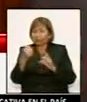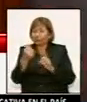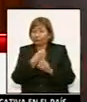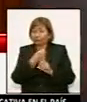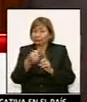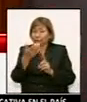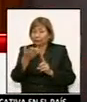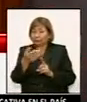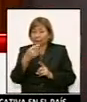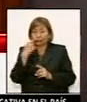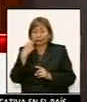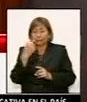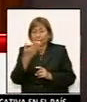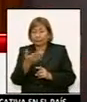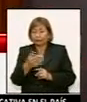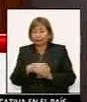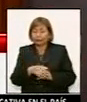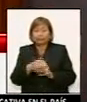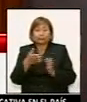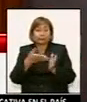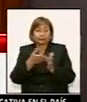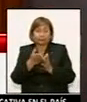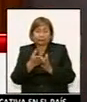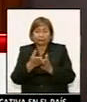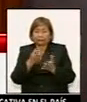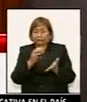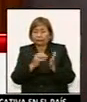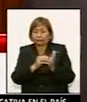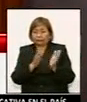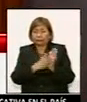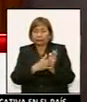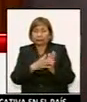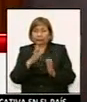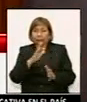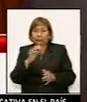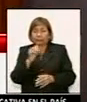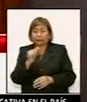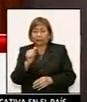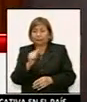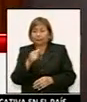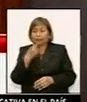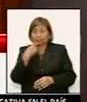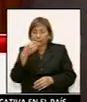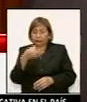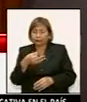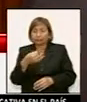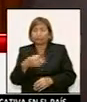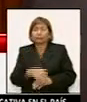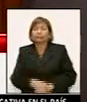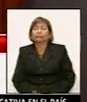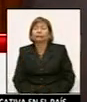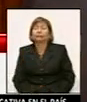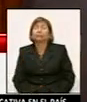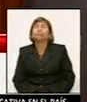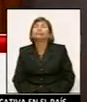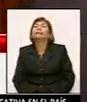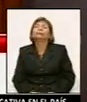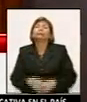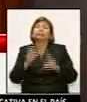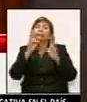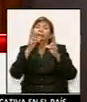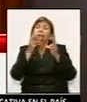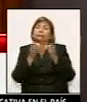mujeres que debiera encontrarse de alguna manera registrado. Desde el Frente Amplio, ciertamente, un tema